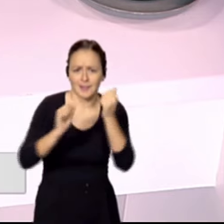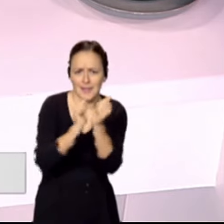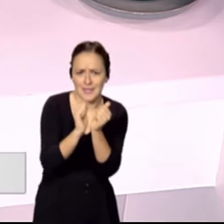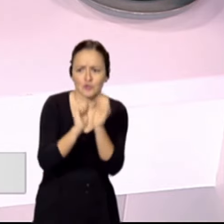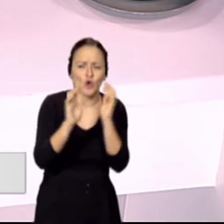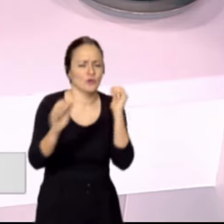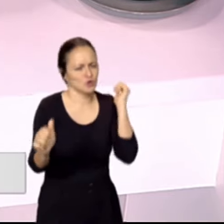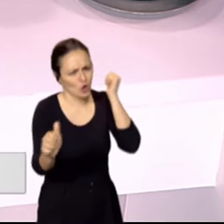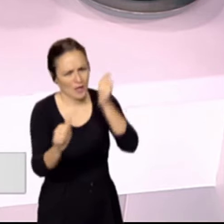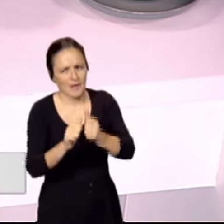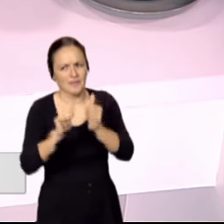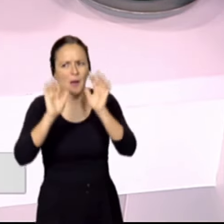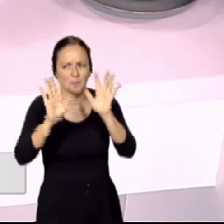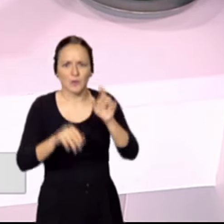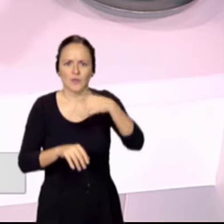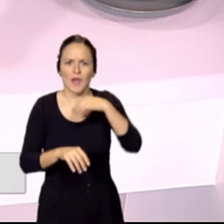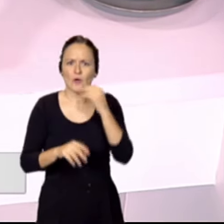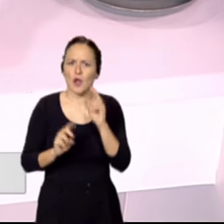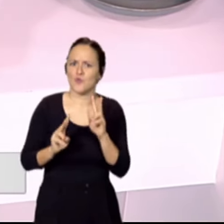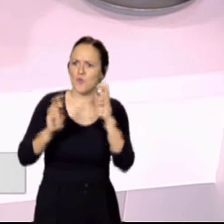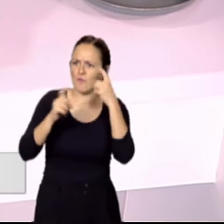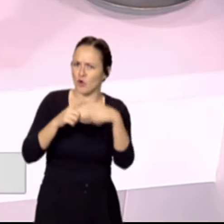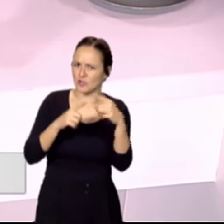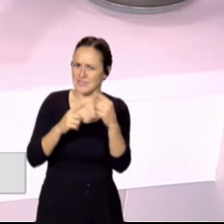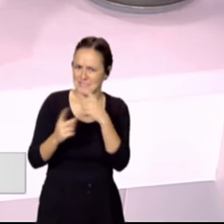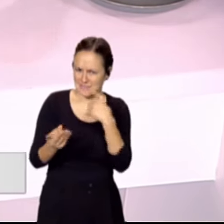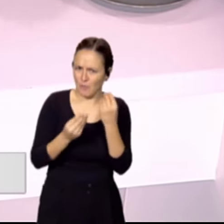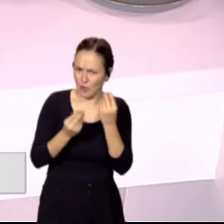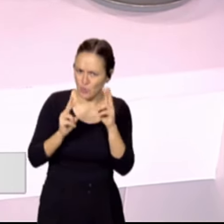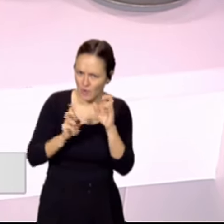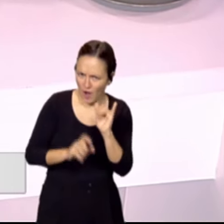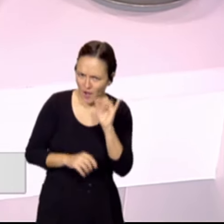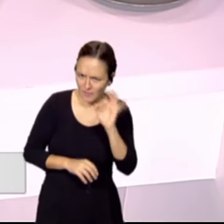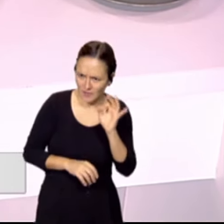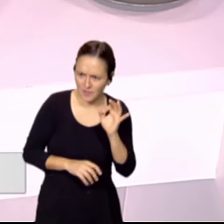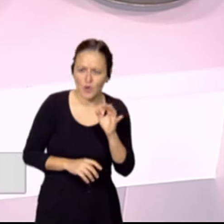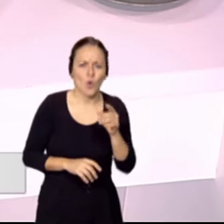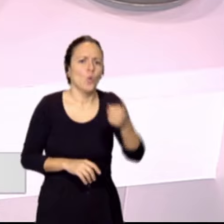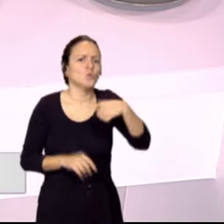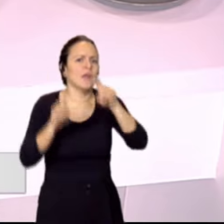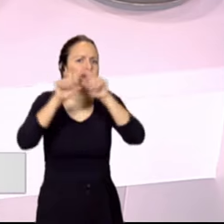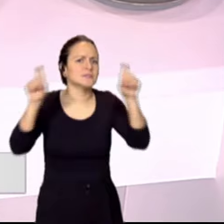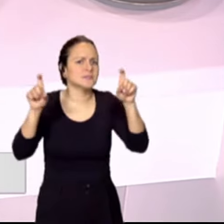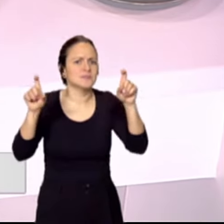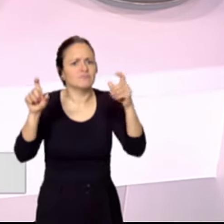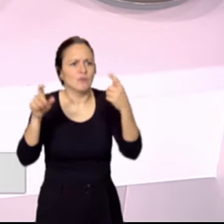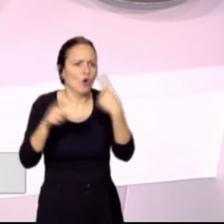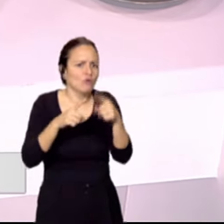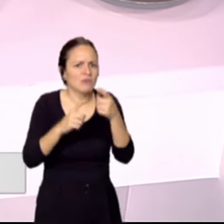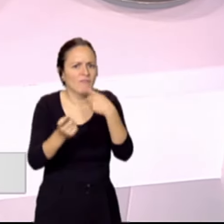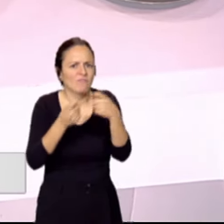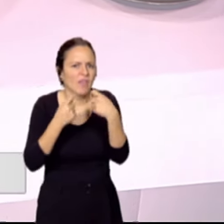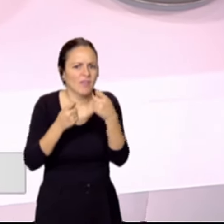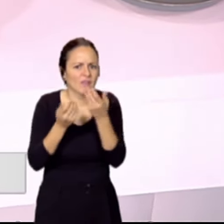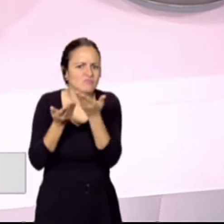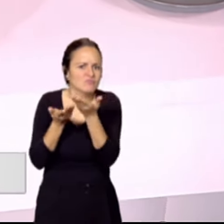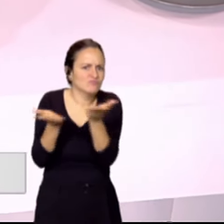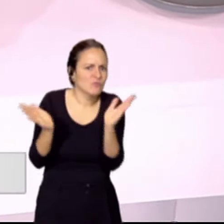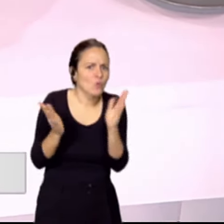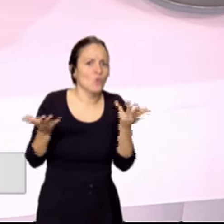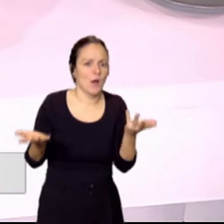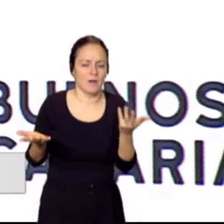pero han ido innovando incorporando nuevos Sabores verdad Cuál es la oferta que tienen en en el Obrador pues tenemos hasta eh un